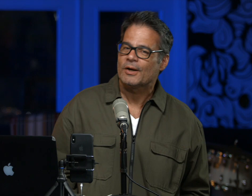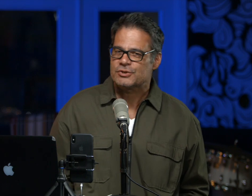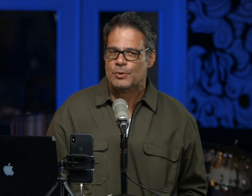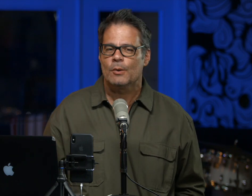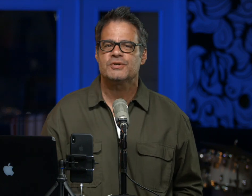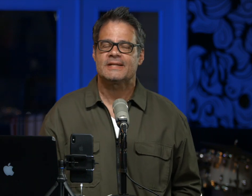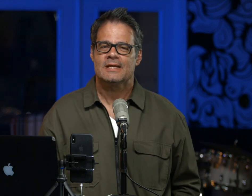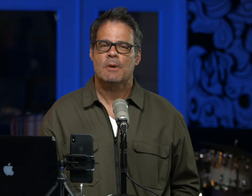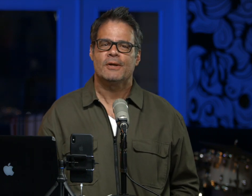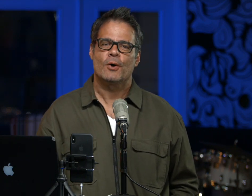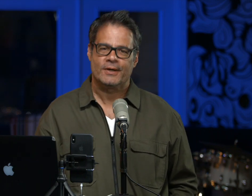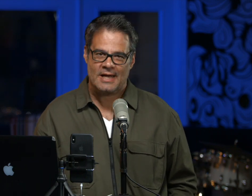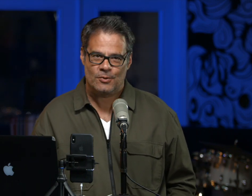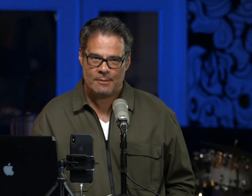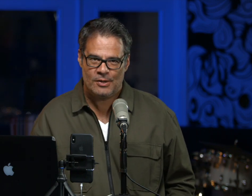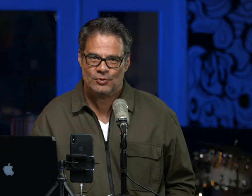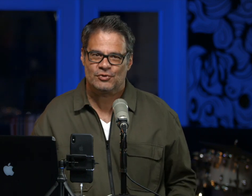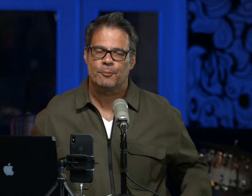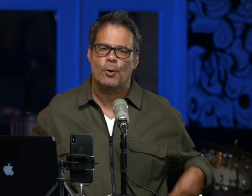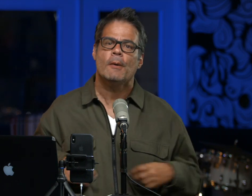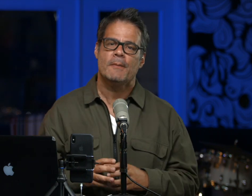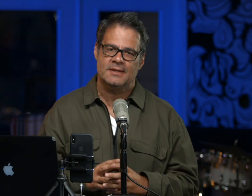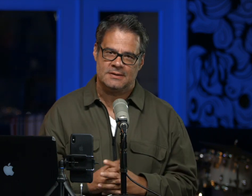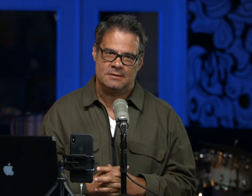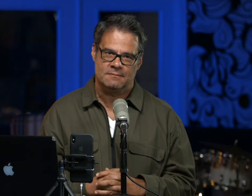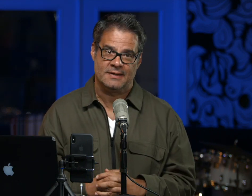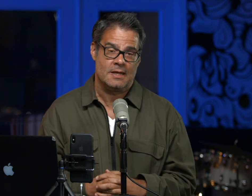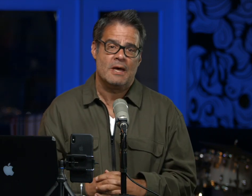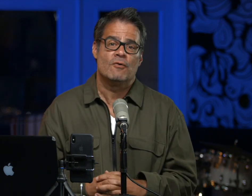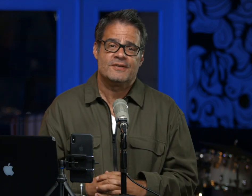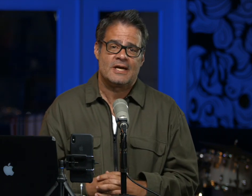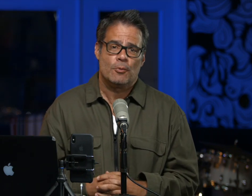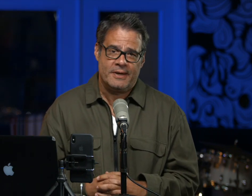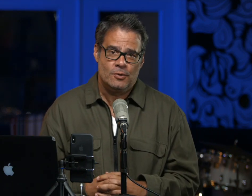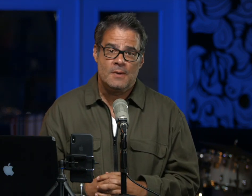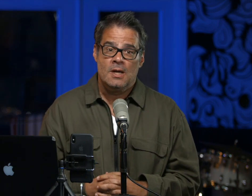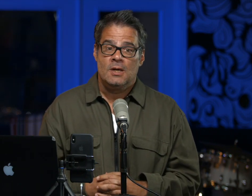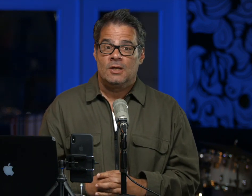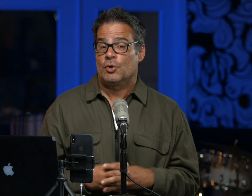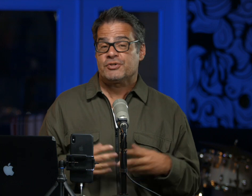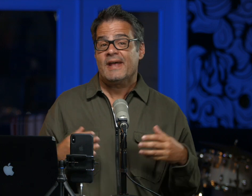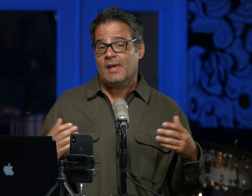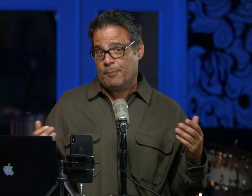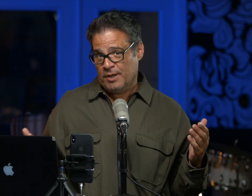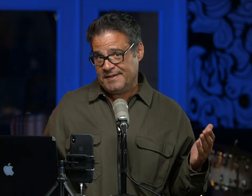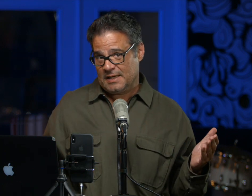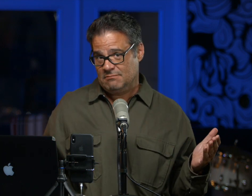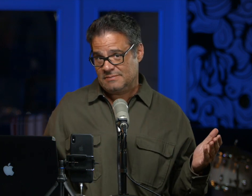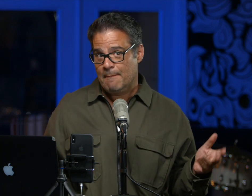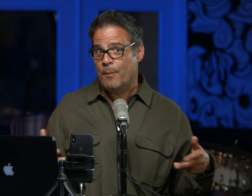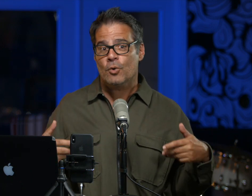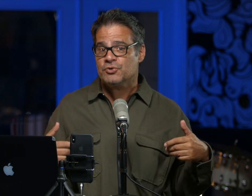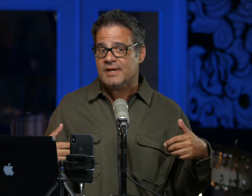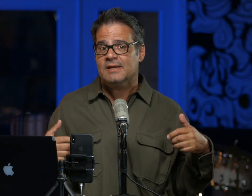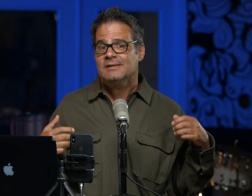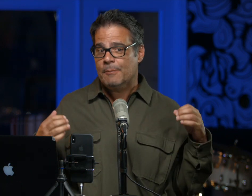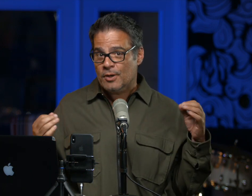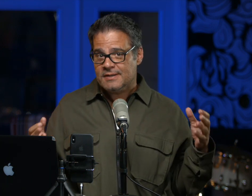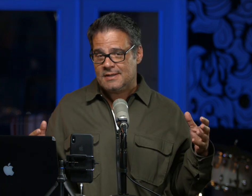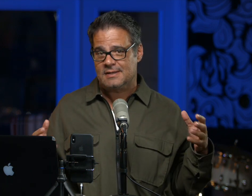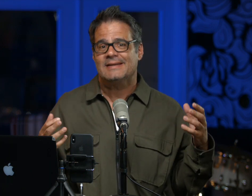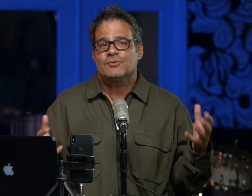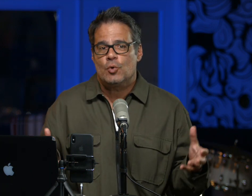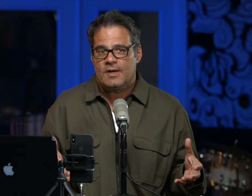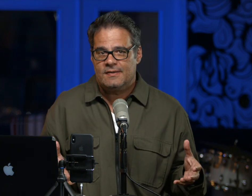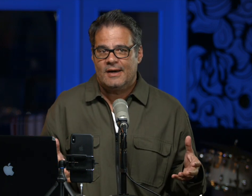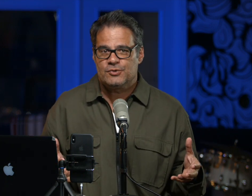para noche sólo siete de mis medios afectados amigos probablemente esté de más confesarlo pero yo no sé nada de política tampoco sé de